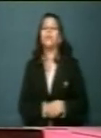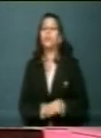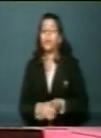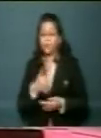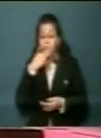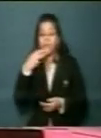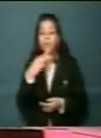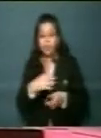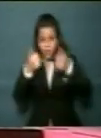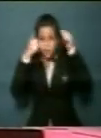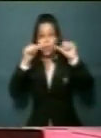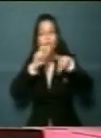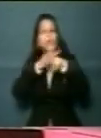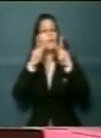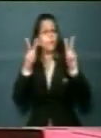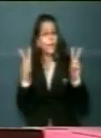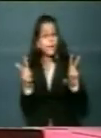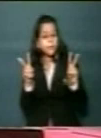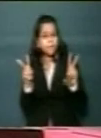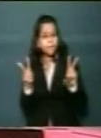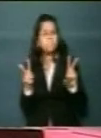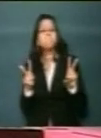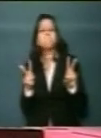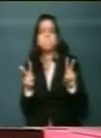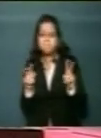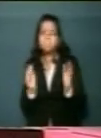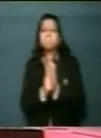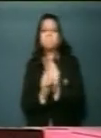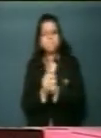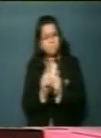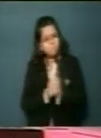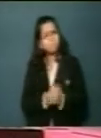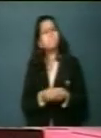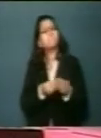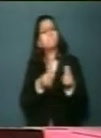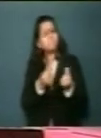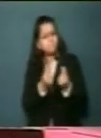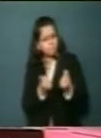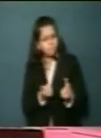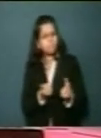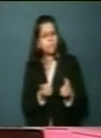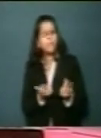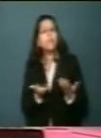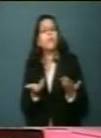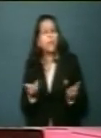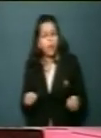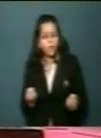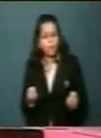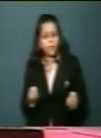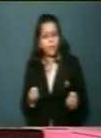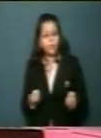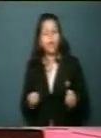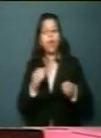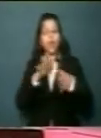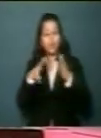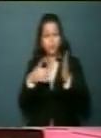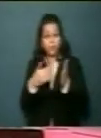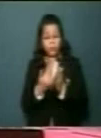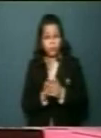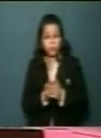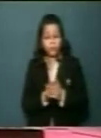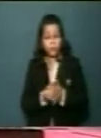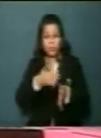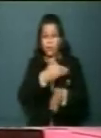Ciertamente los acuerdos de paz solucionaron el problema de la guerra mediante la desactivación de su principal